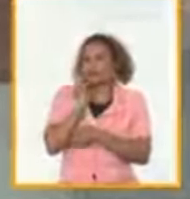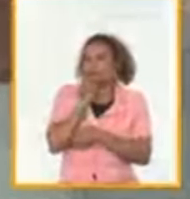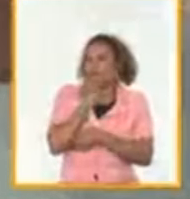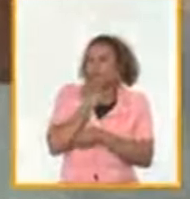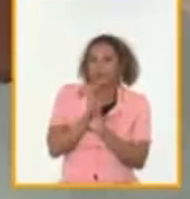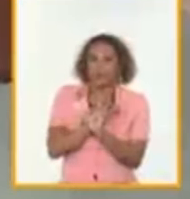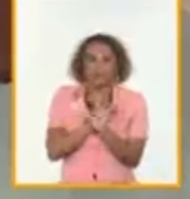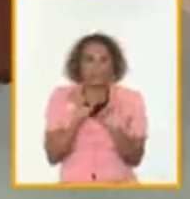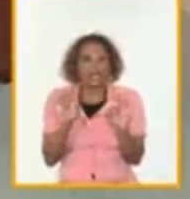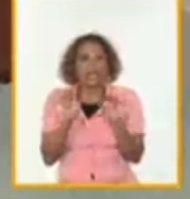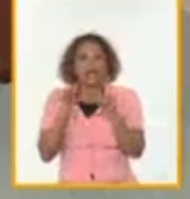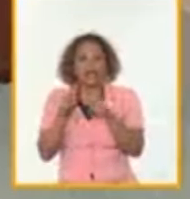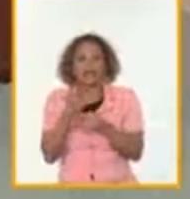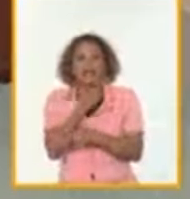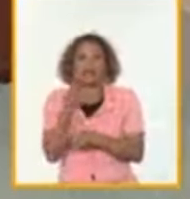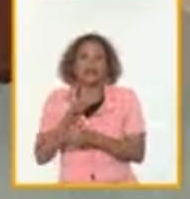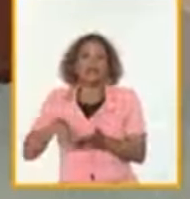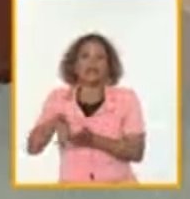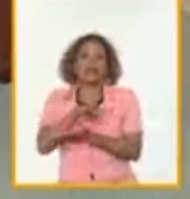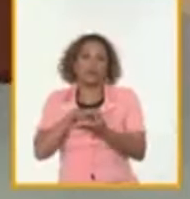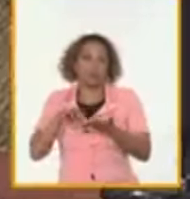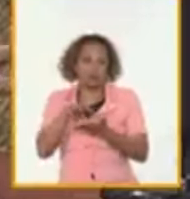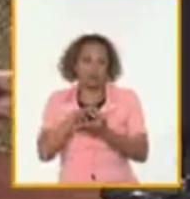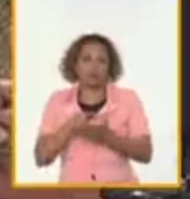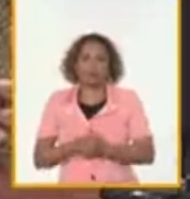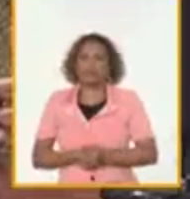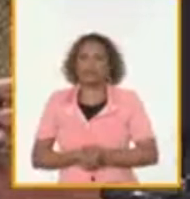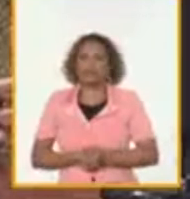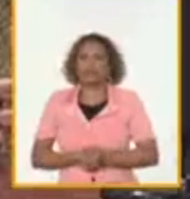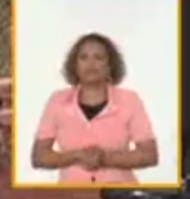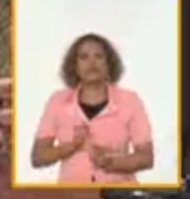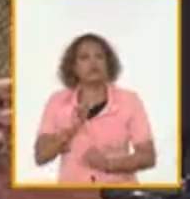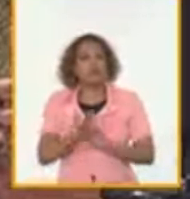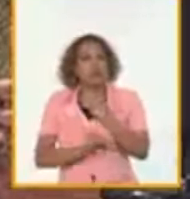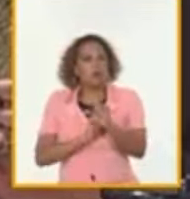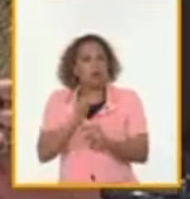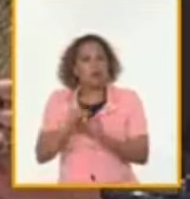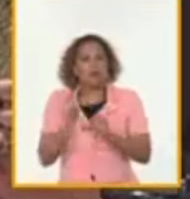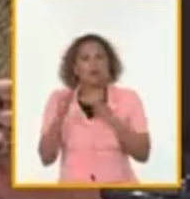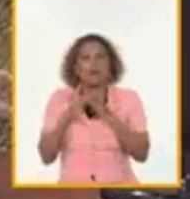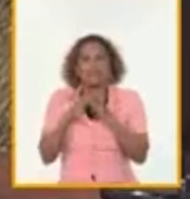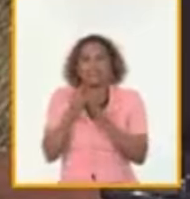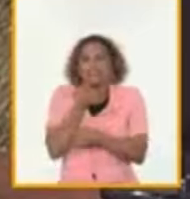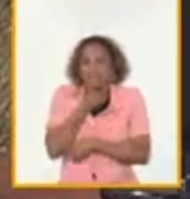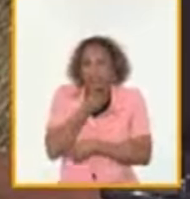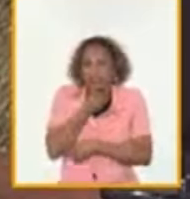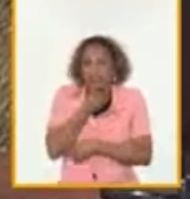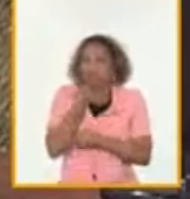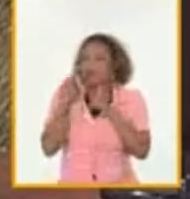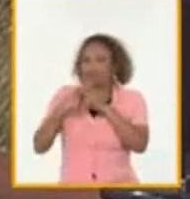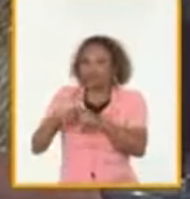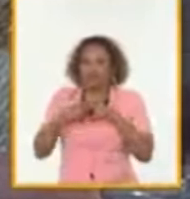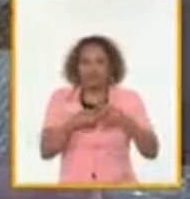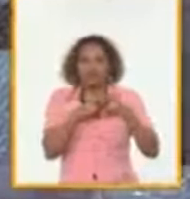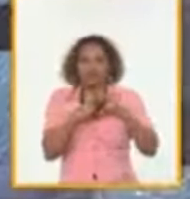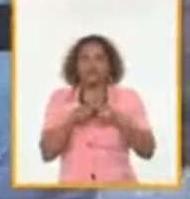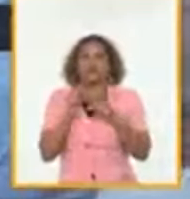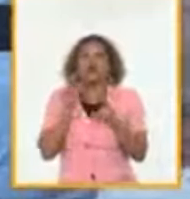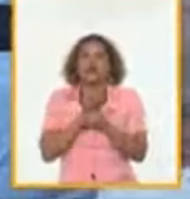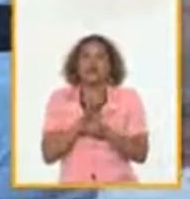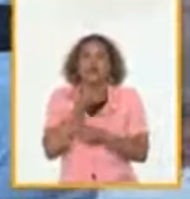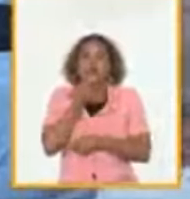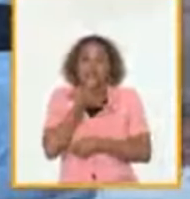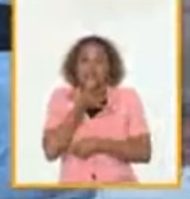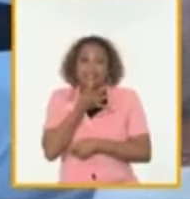han logrado tener en cada uno de esos lugares se han recuperado también casas de abuelo a partir del propio envejecimiento